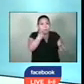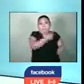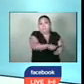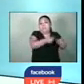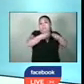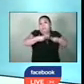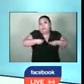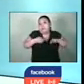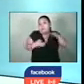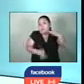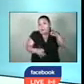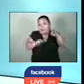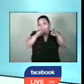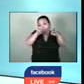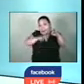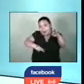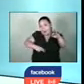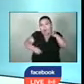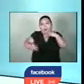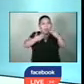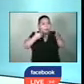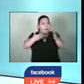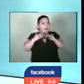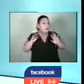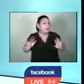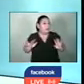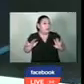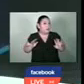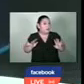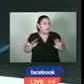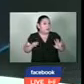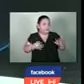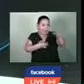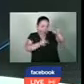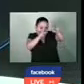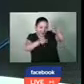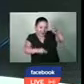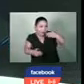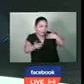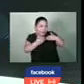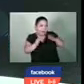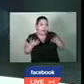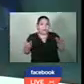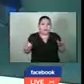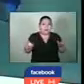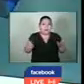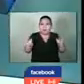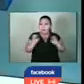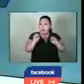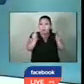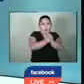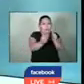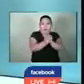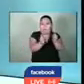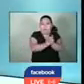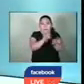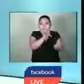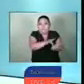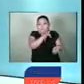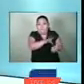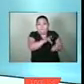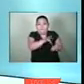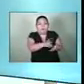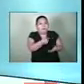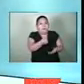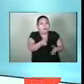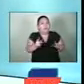donde explicaban de que él no tenía pues ninguna indicios de enriquecimiento ilícito,